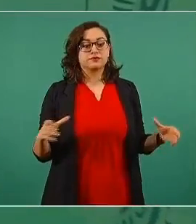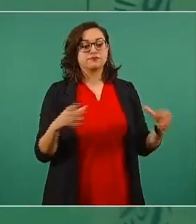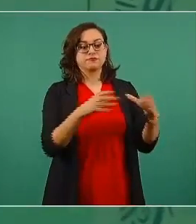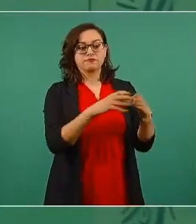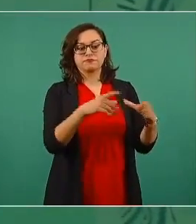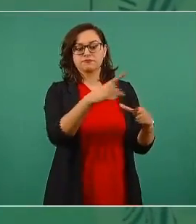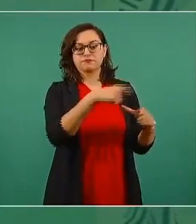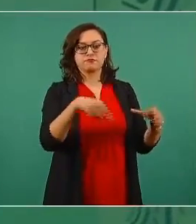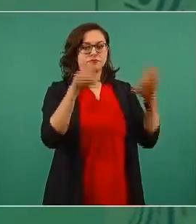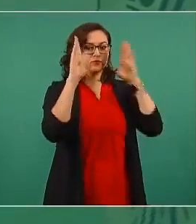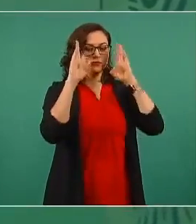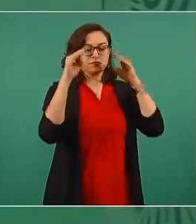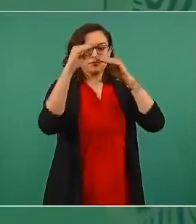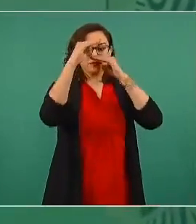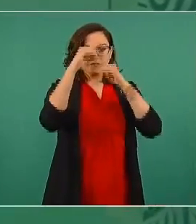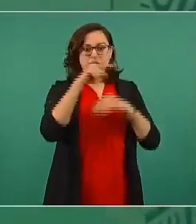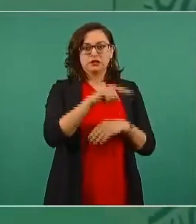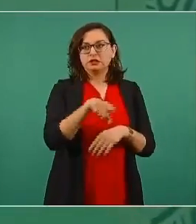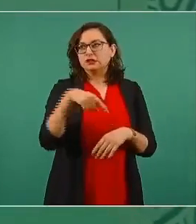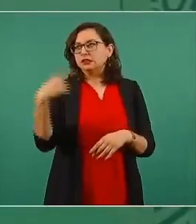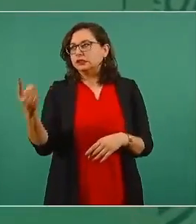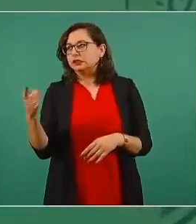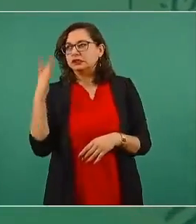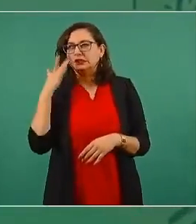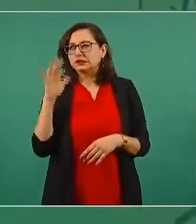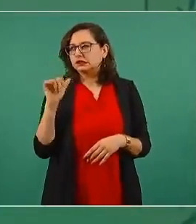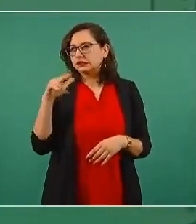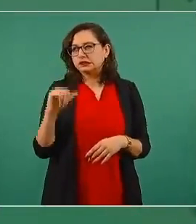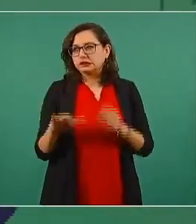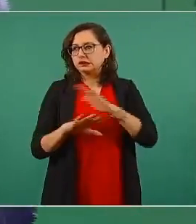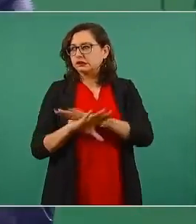van a buscar a Maximiliano